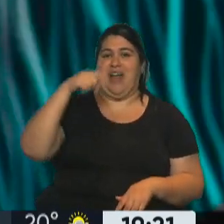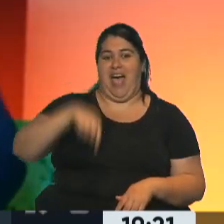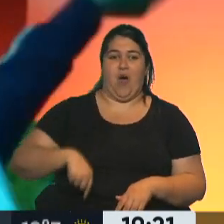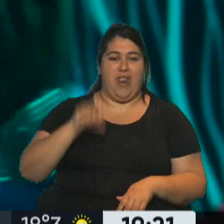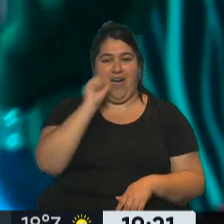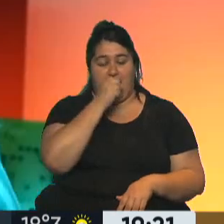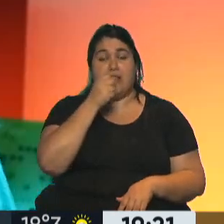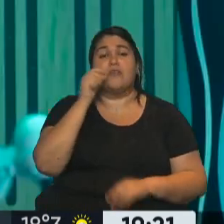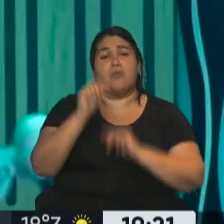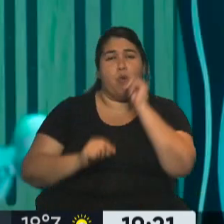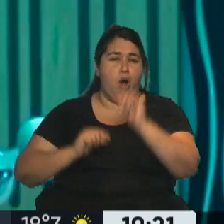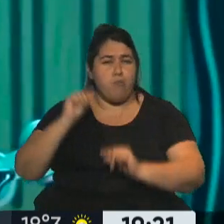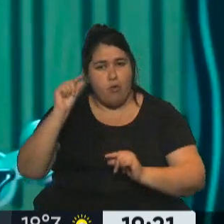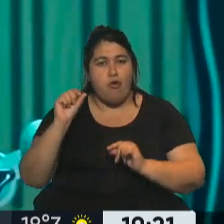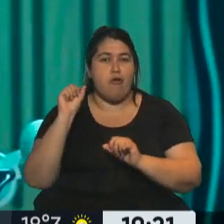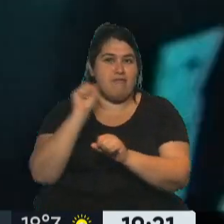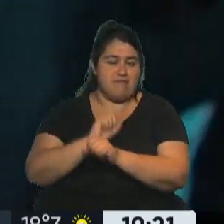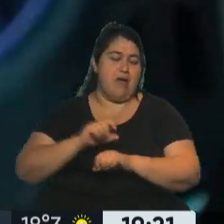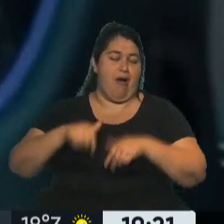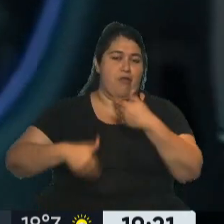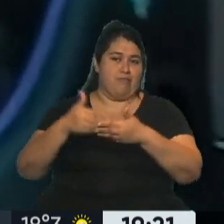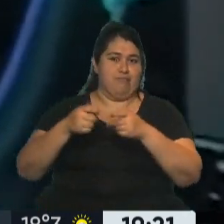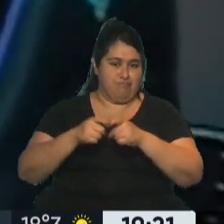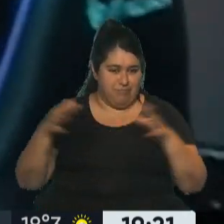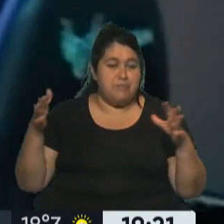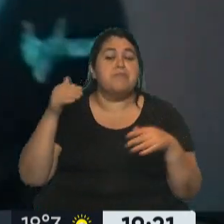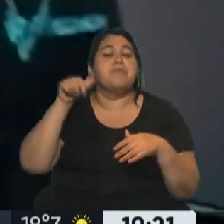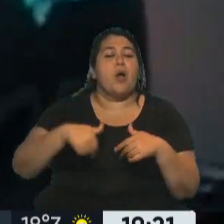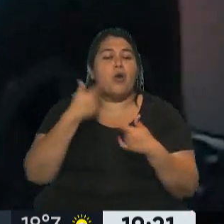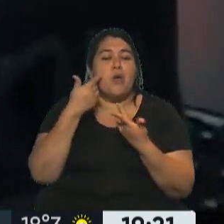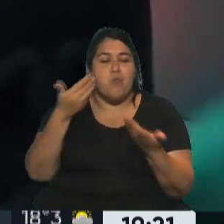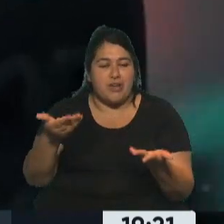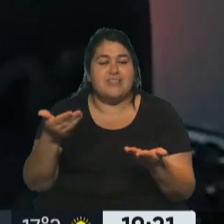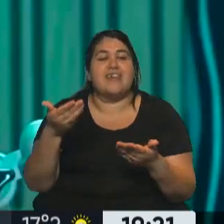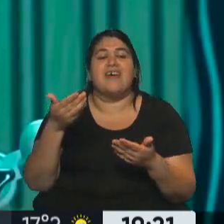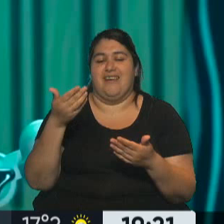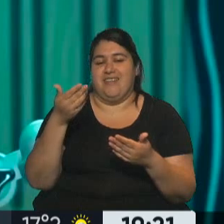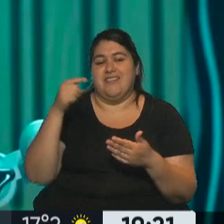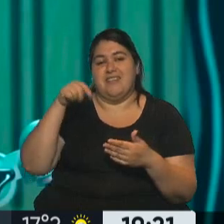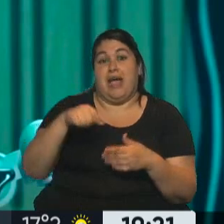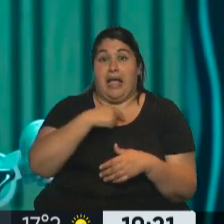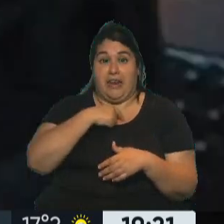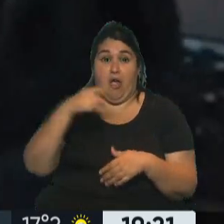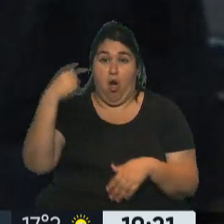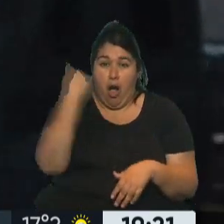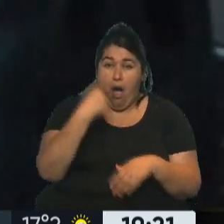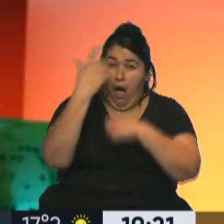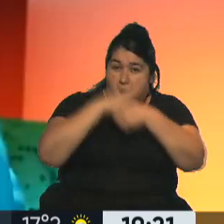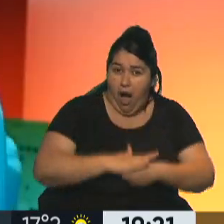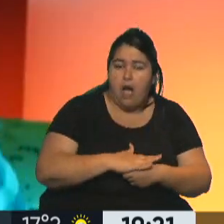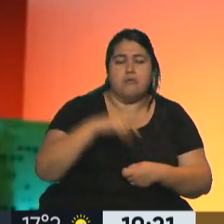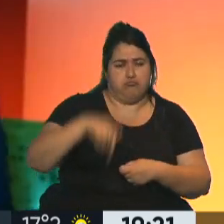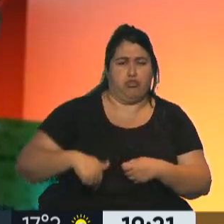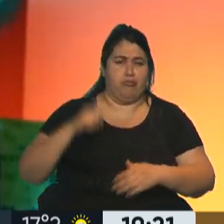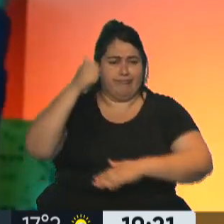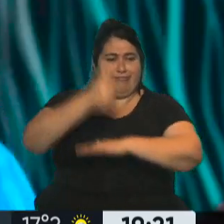saliendo de la oscuridad. El lunes hay luna, hay cumbia, hay RKT. Dice Elegante, quisieron cancelarme, apagarme. Bueno, no, ahí está,